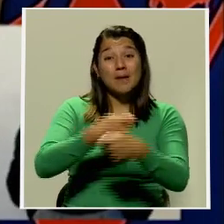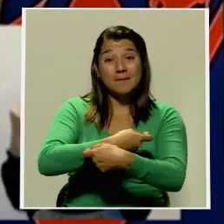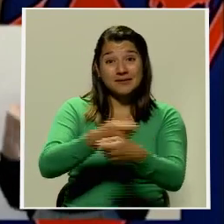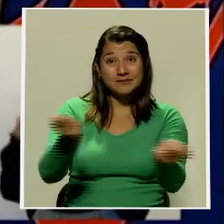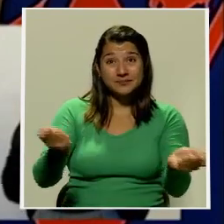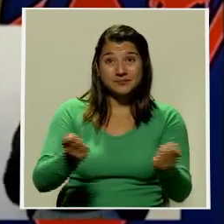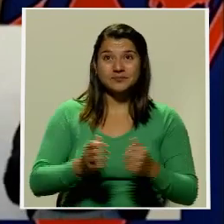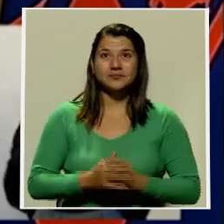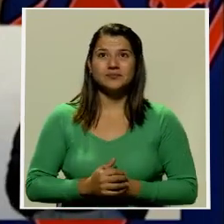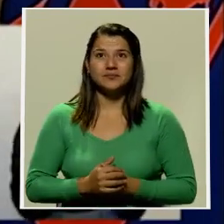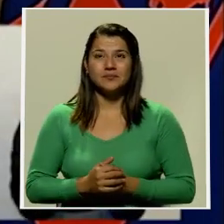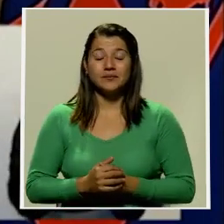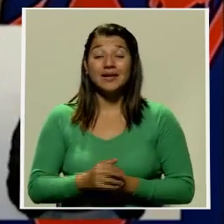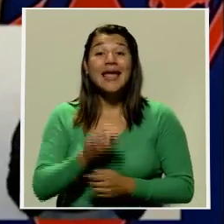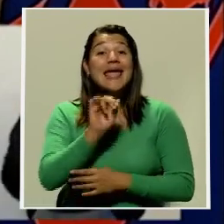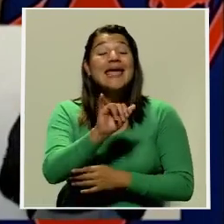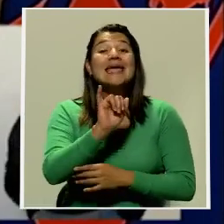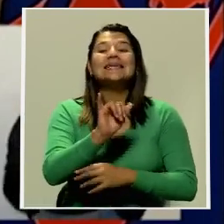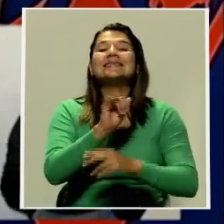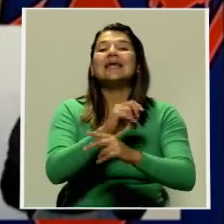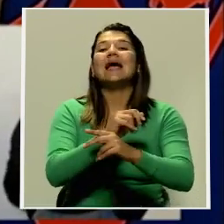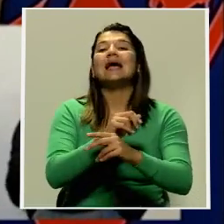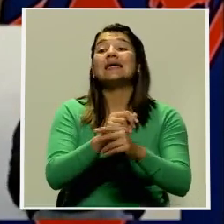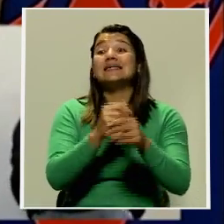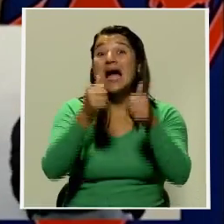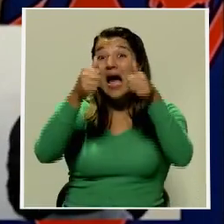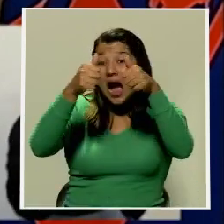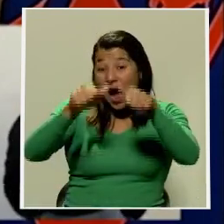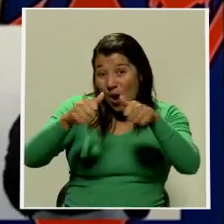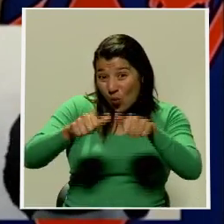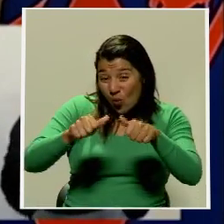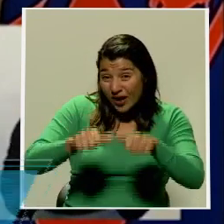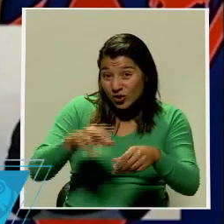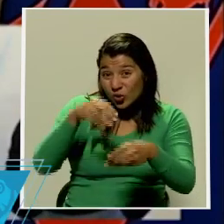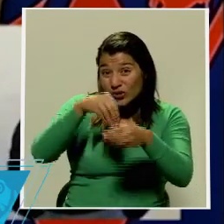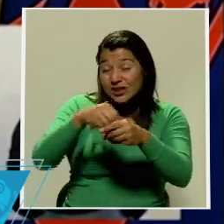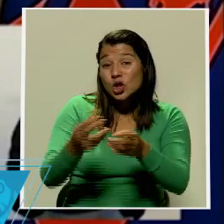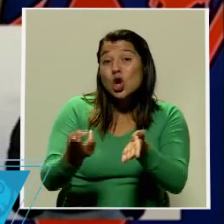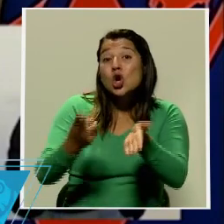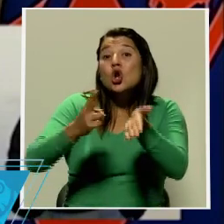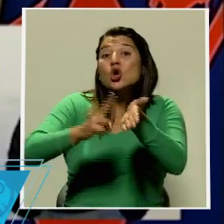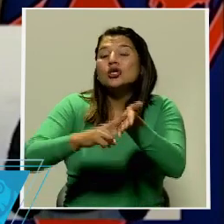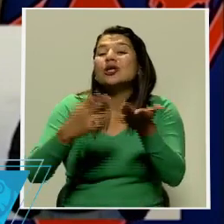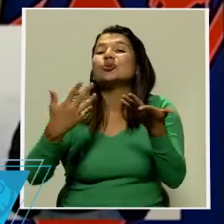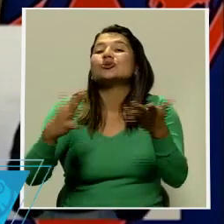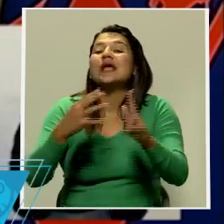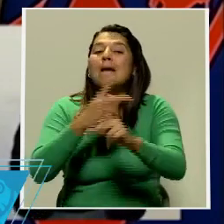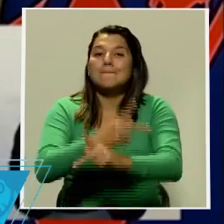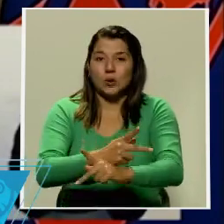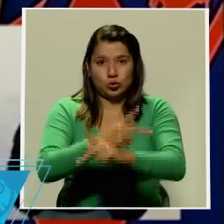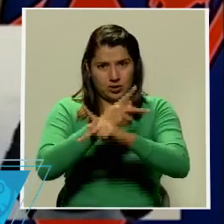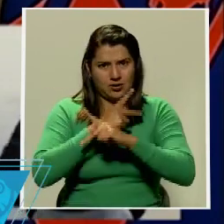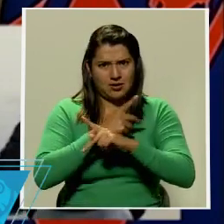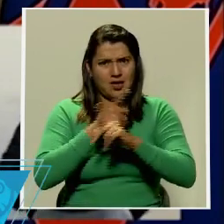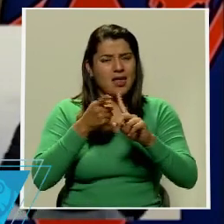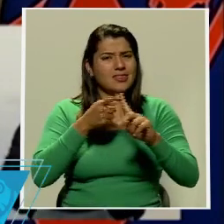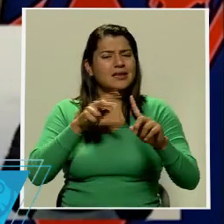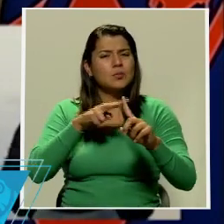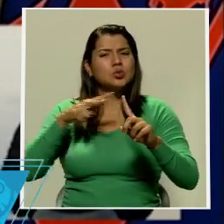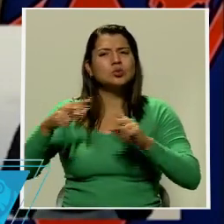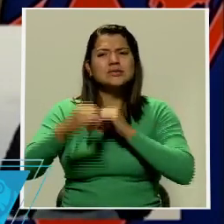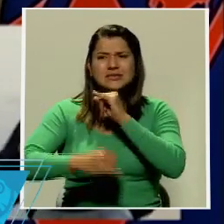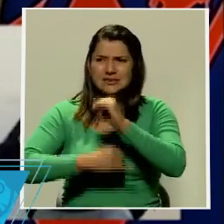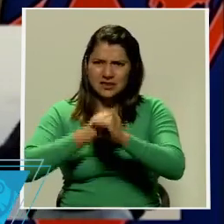Estas protecciones o estas cláusulas o estas condiciones están protegidas incluso a nivel internacional en tratados